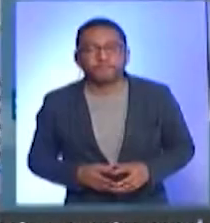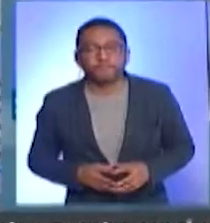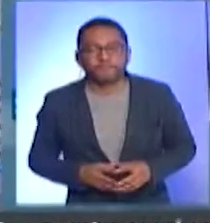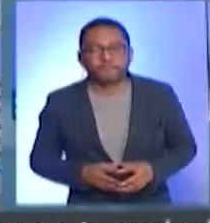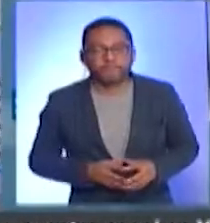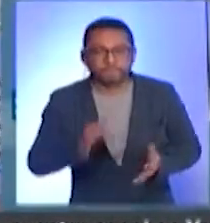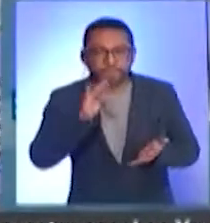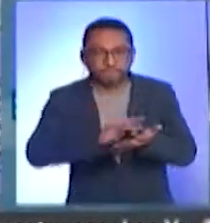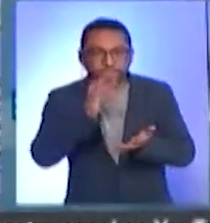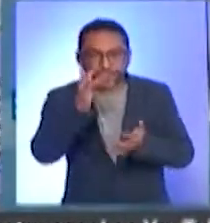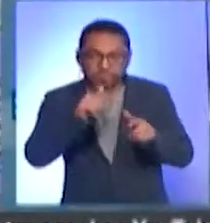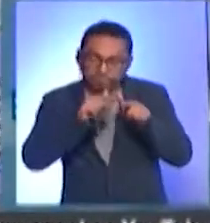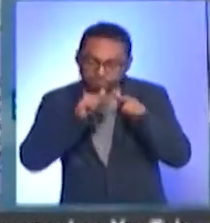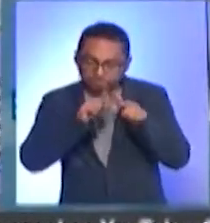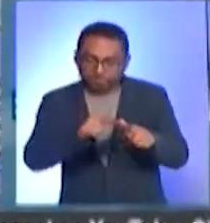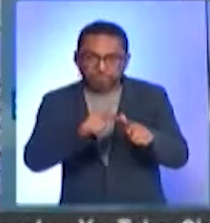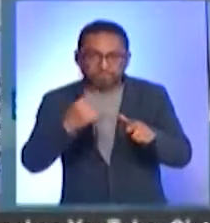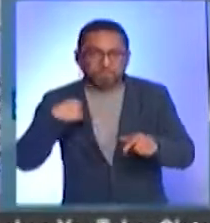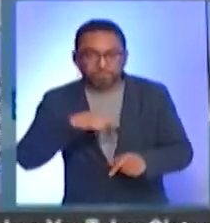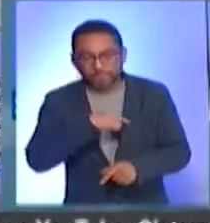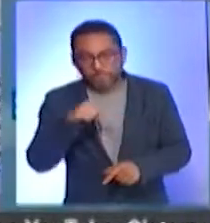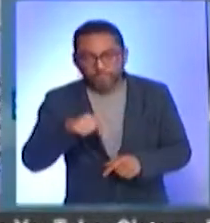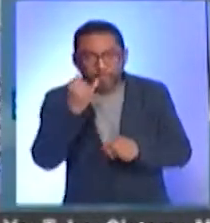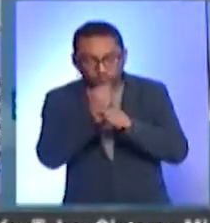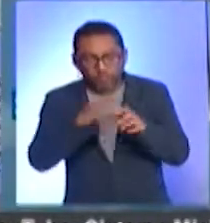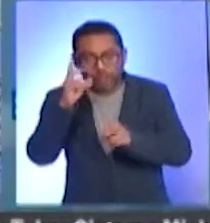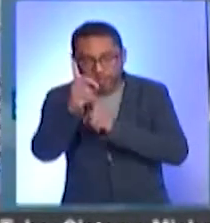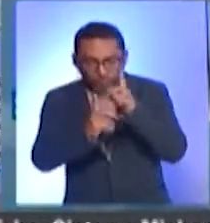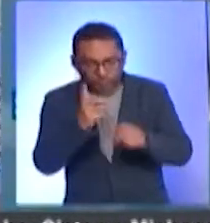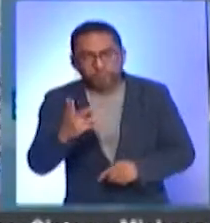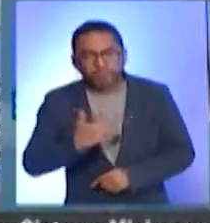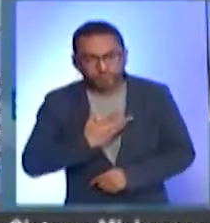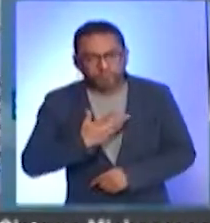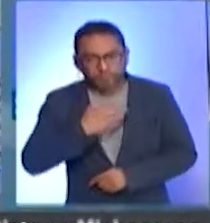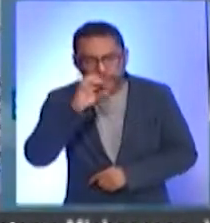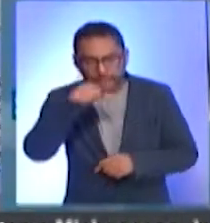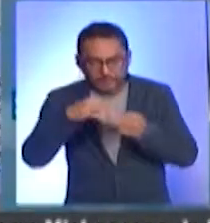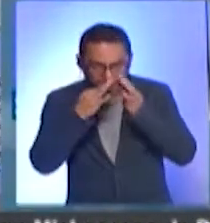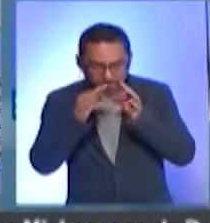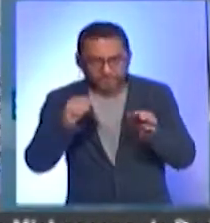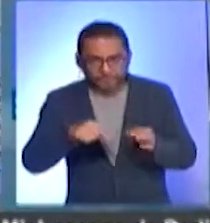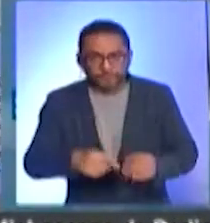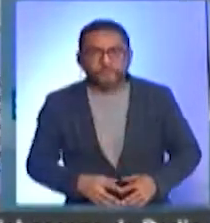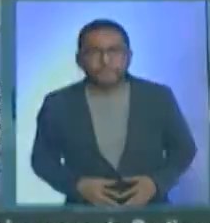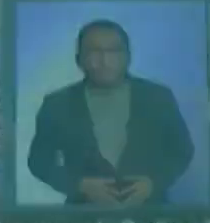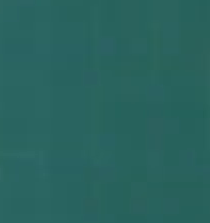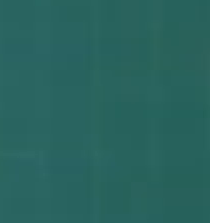gracias por continuar con nosotros tenemos información deportiva a quienes noticias